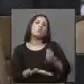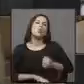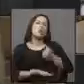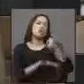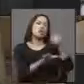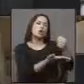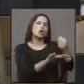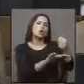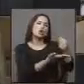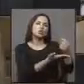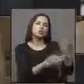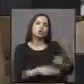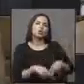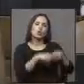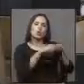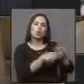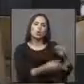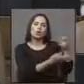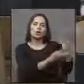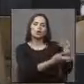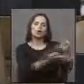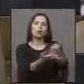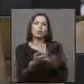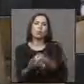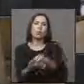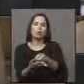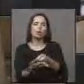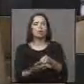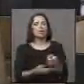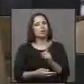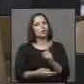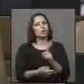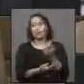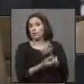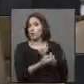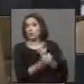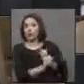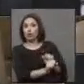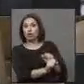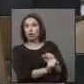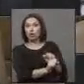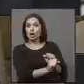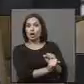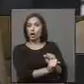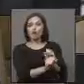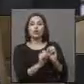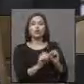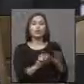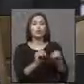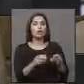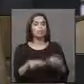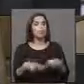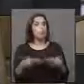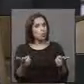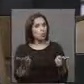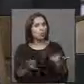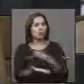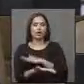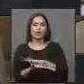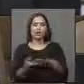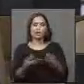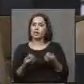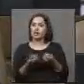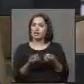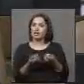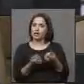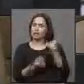presidente, no es que nos opongamos ni mucho menos a tener una educación pública, gratuita y de calidad, como siempre